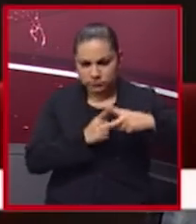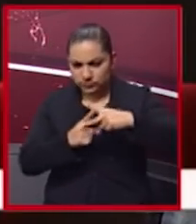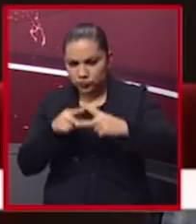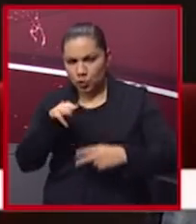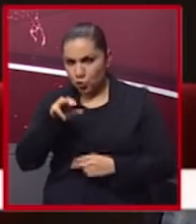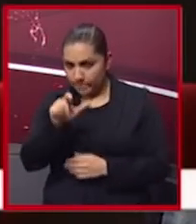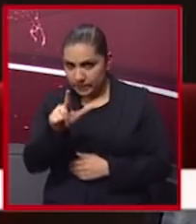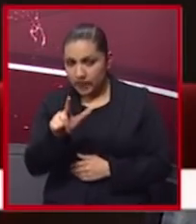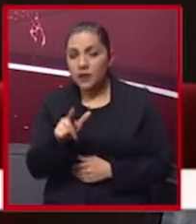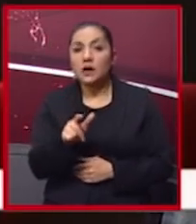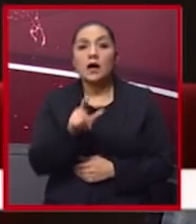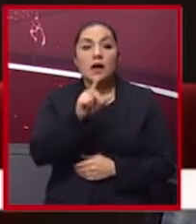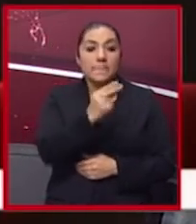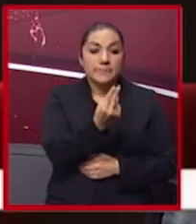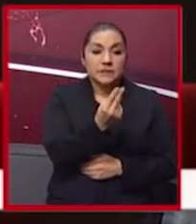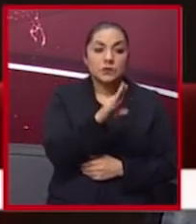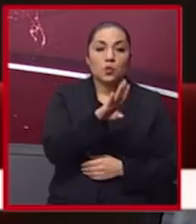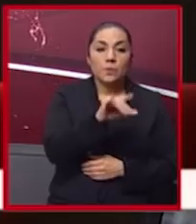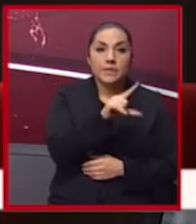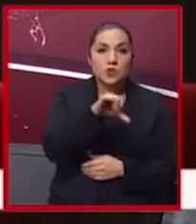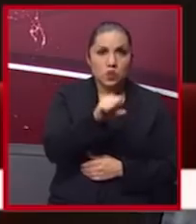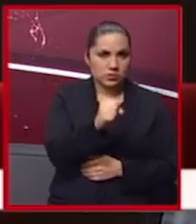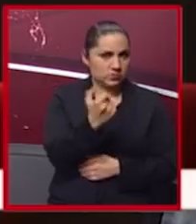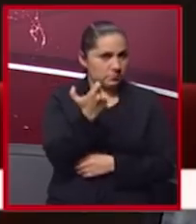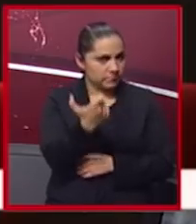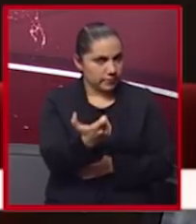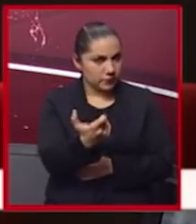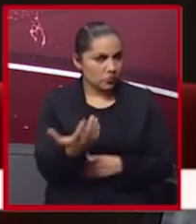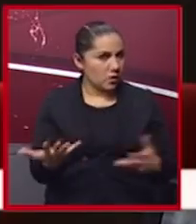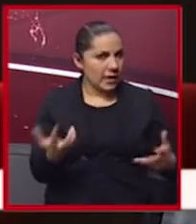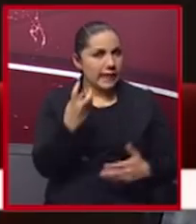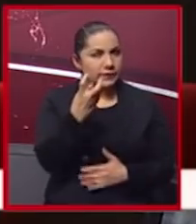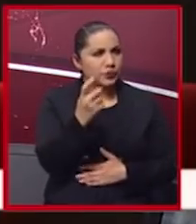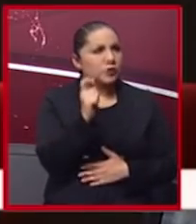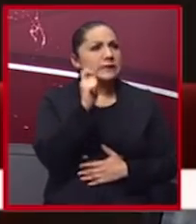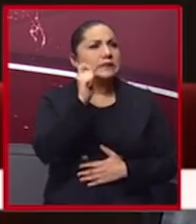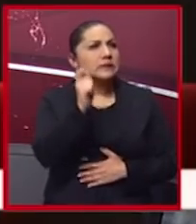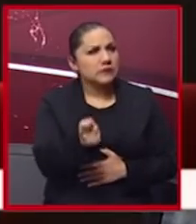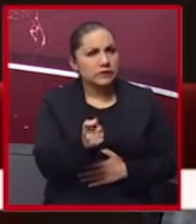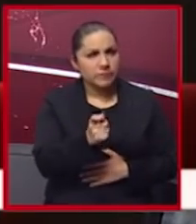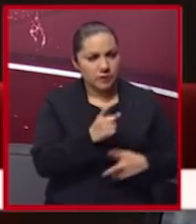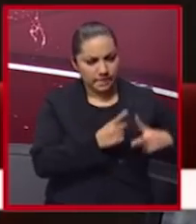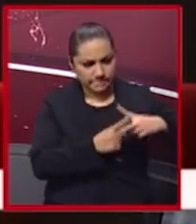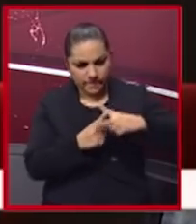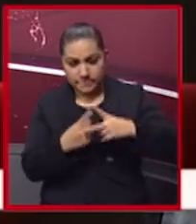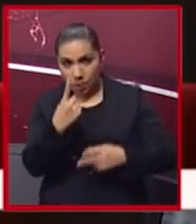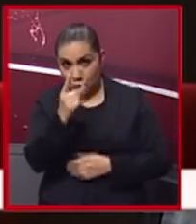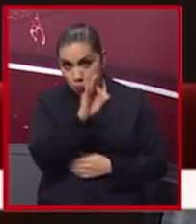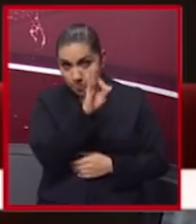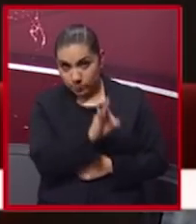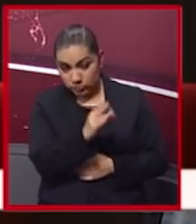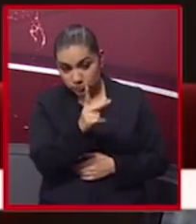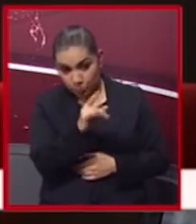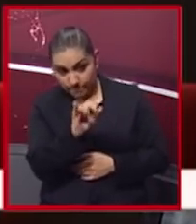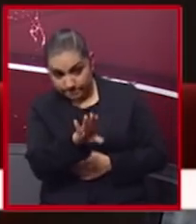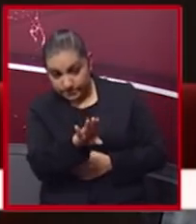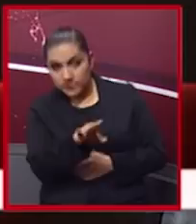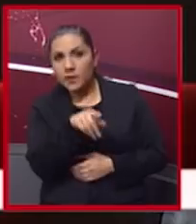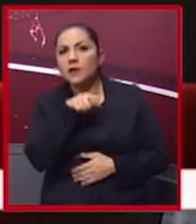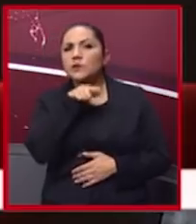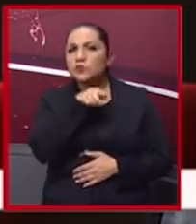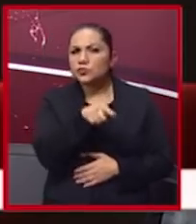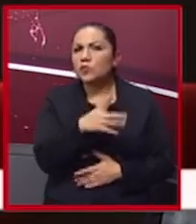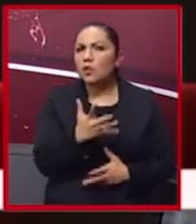de 25 billones de pesos. Entonces, cuando hablamos de un 1% del PIB, estamos hablando de el orden de